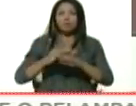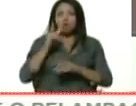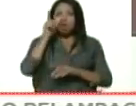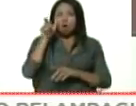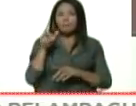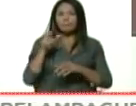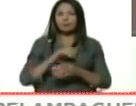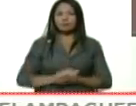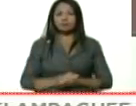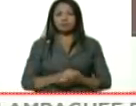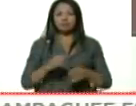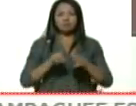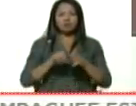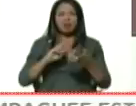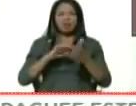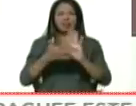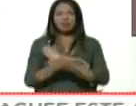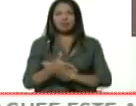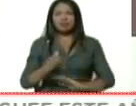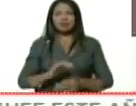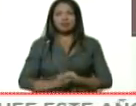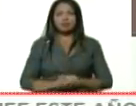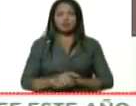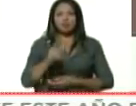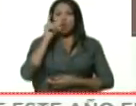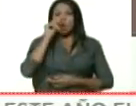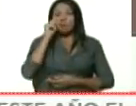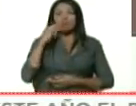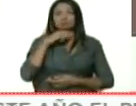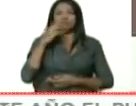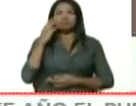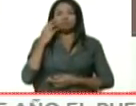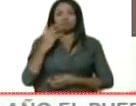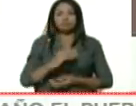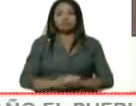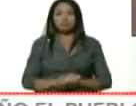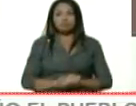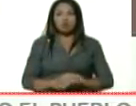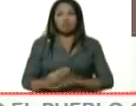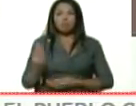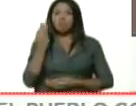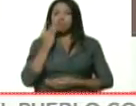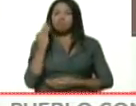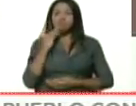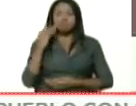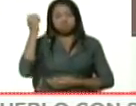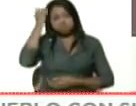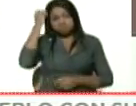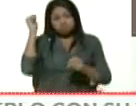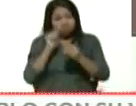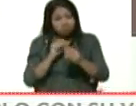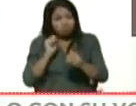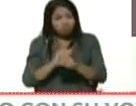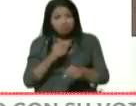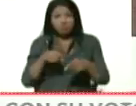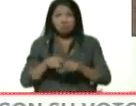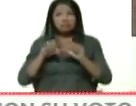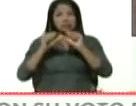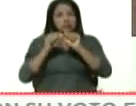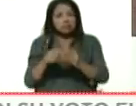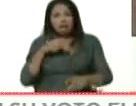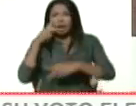obtuso. Porque es un obtuso, bruto como él solo, y va a continuar en su